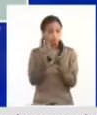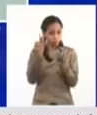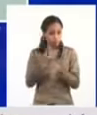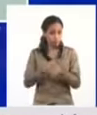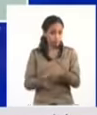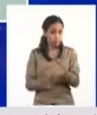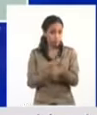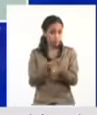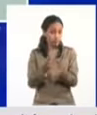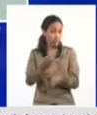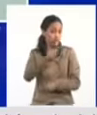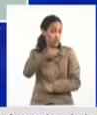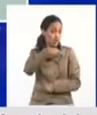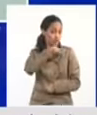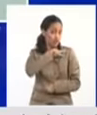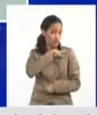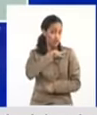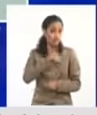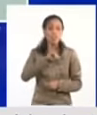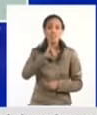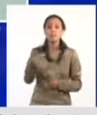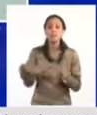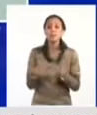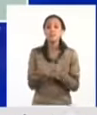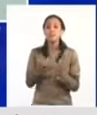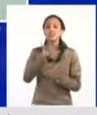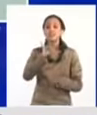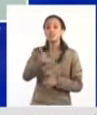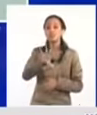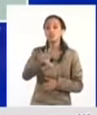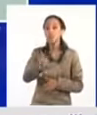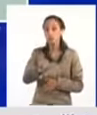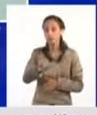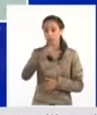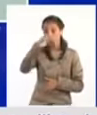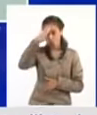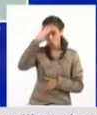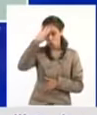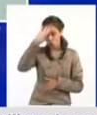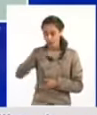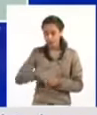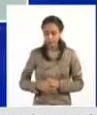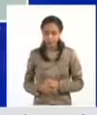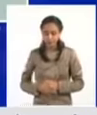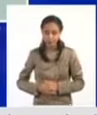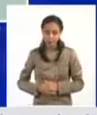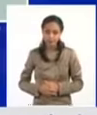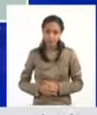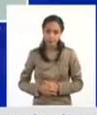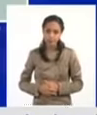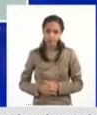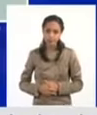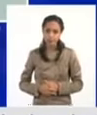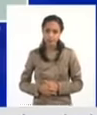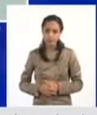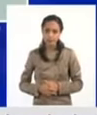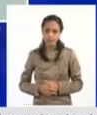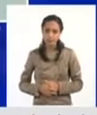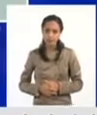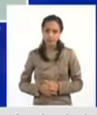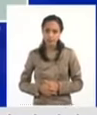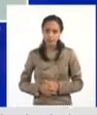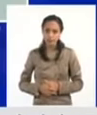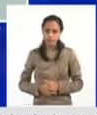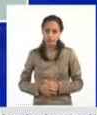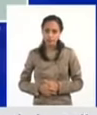ayer con los 6.750 que se diagnosticaron. Ahora, esto es casos en el día